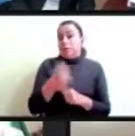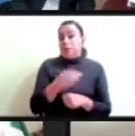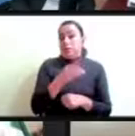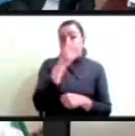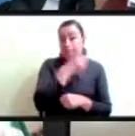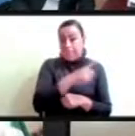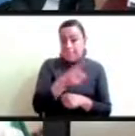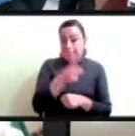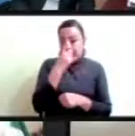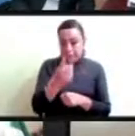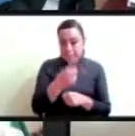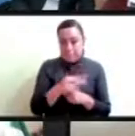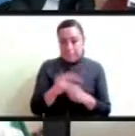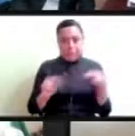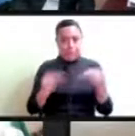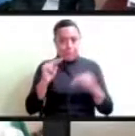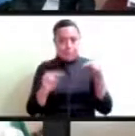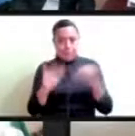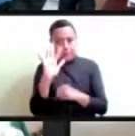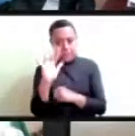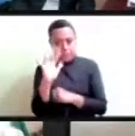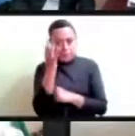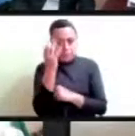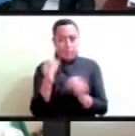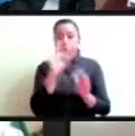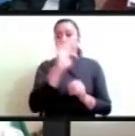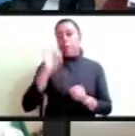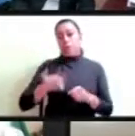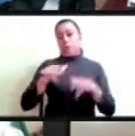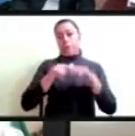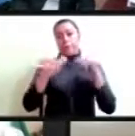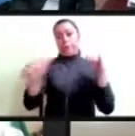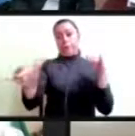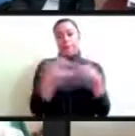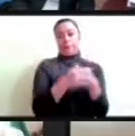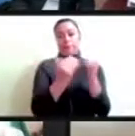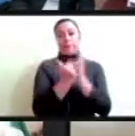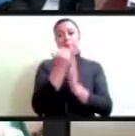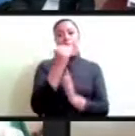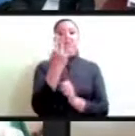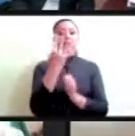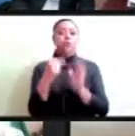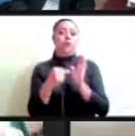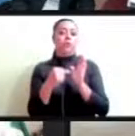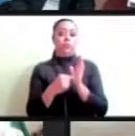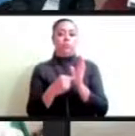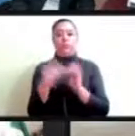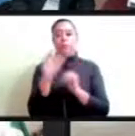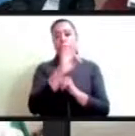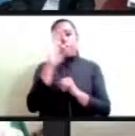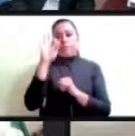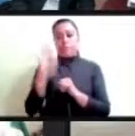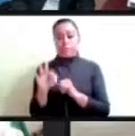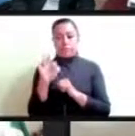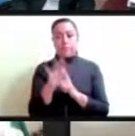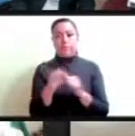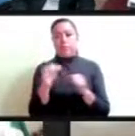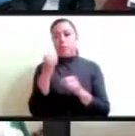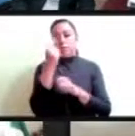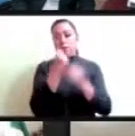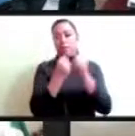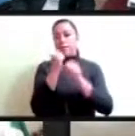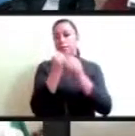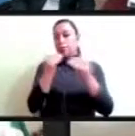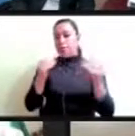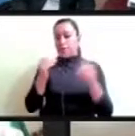vehicular del 59%, lo cual fue un aumento de 4 puntos porcentuales respecto al año anterior. La